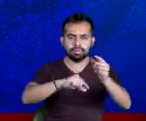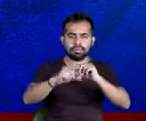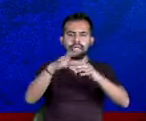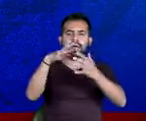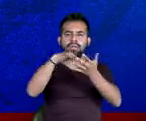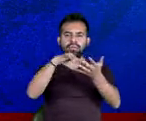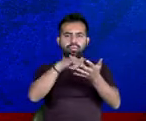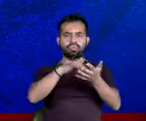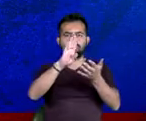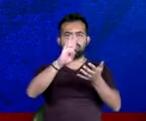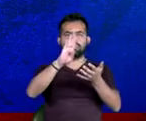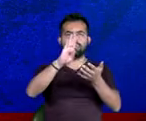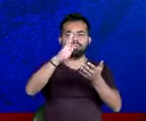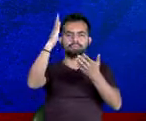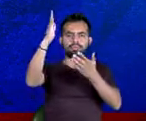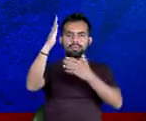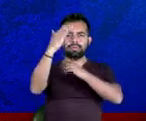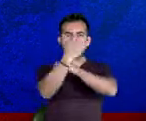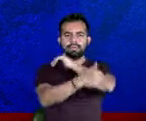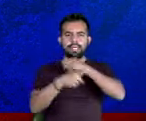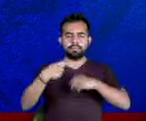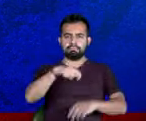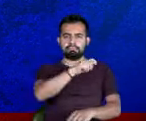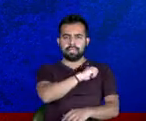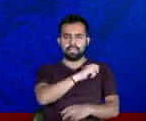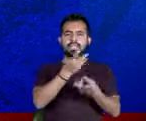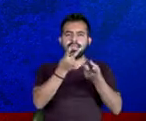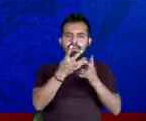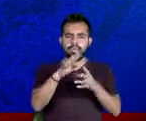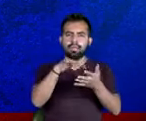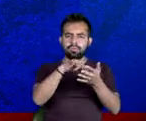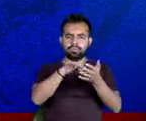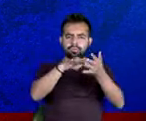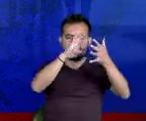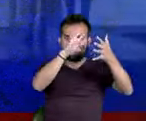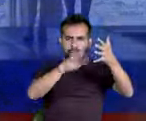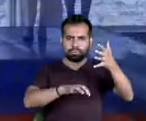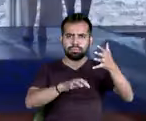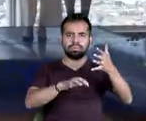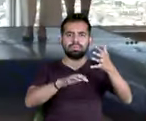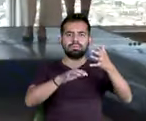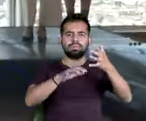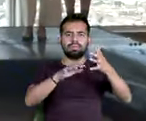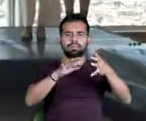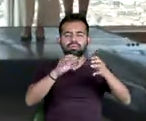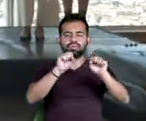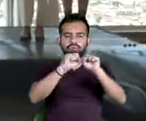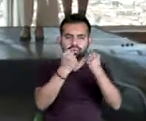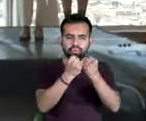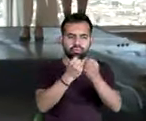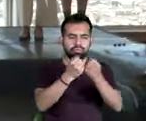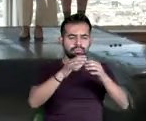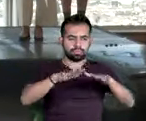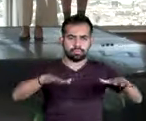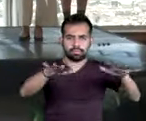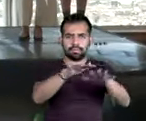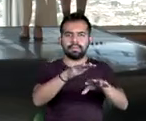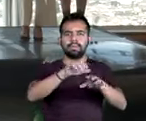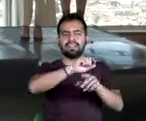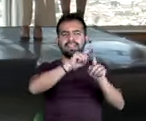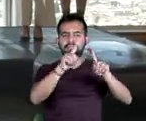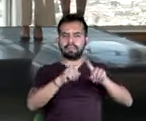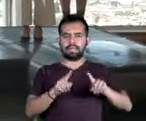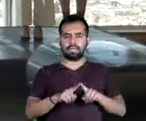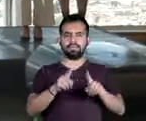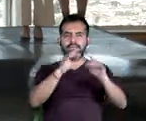de Barcelona. Ha trabajado en temas de investigaciones socioecológicas y de sostenibilidad y ha sido asesor en varias entidades públicas